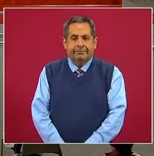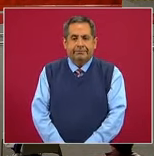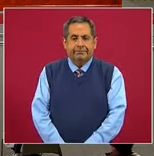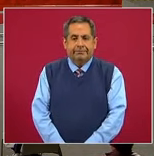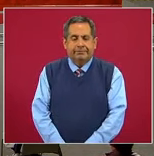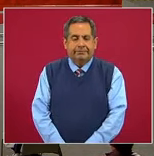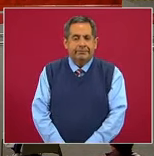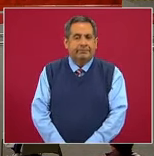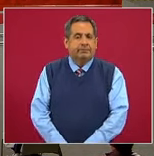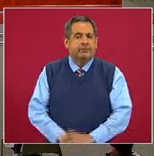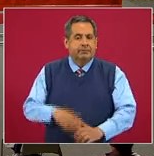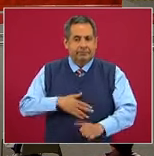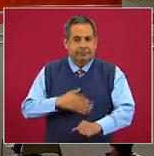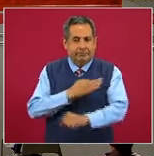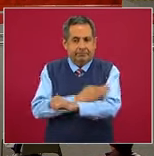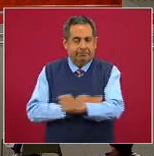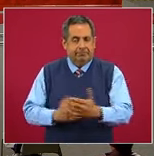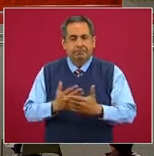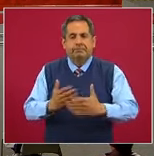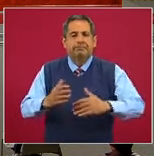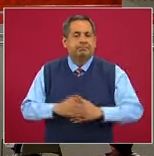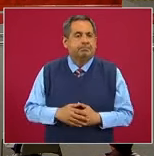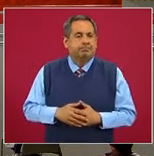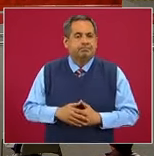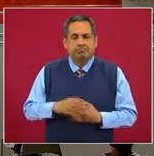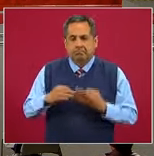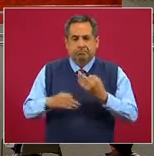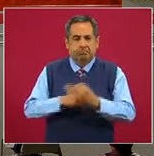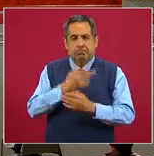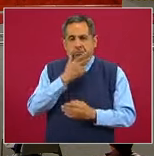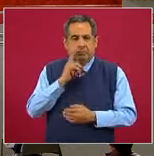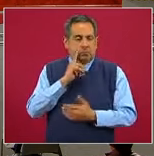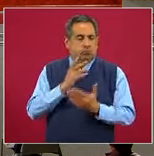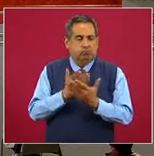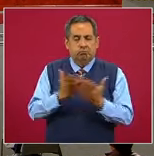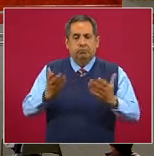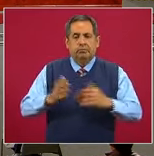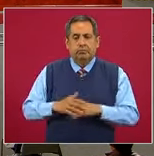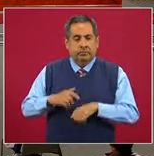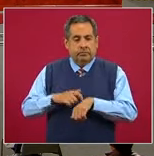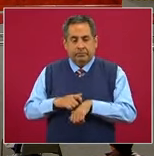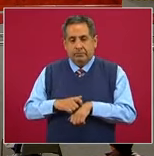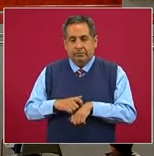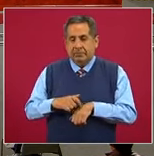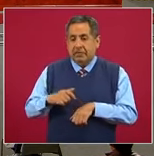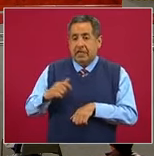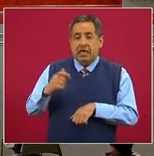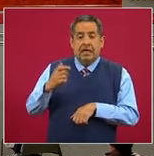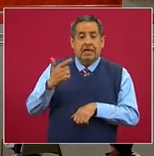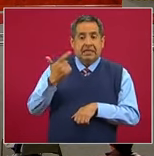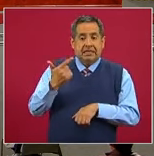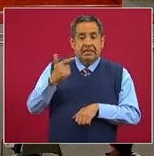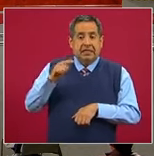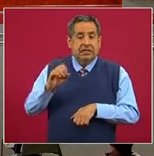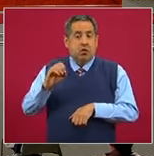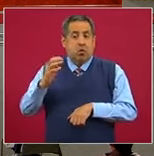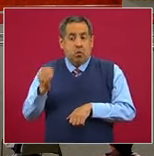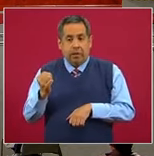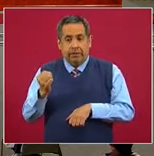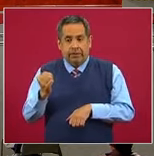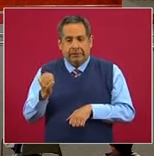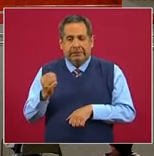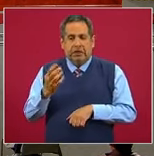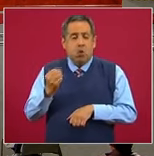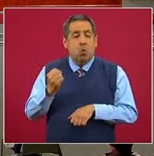Muy buenas tardes, tengan todas y todos ustedes. Son las 19 horas con 9 minutos. Hoy vamos a empezar